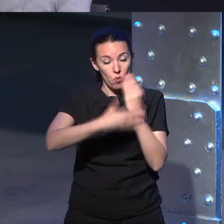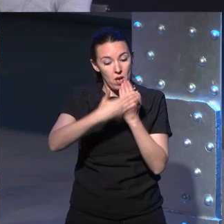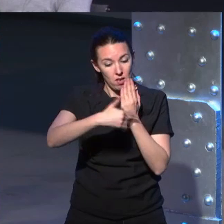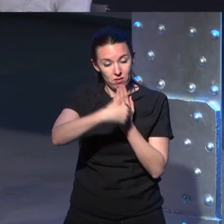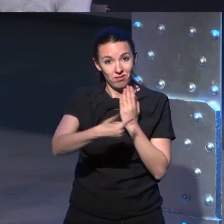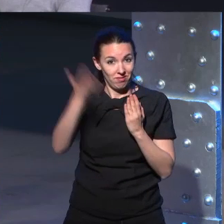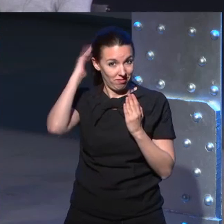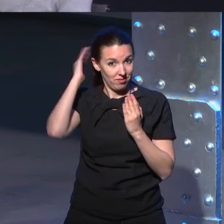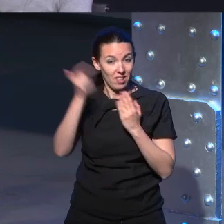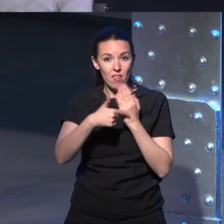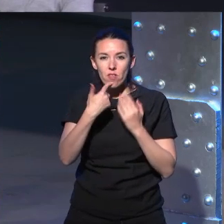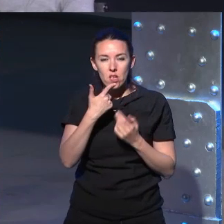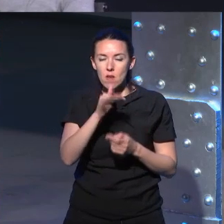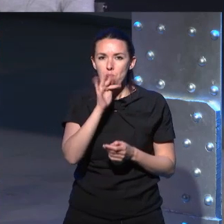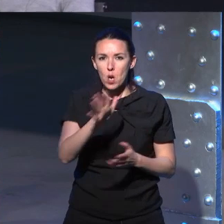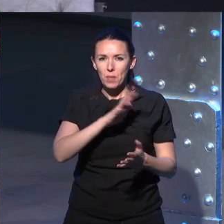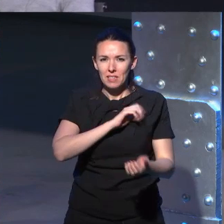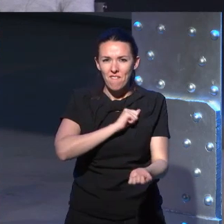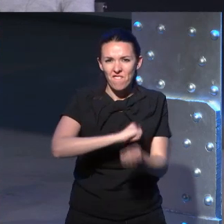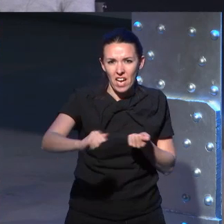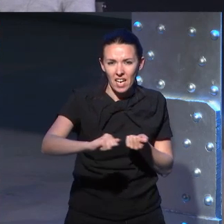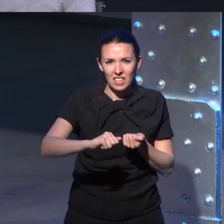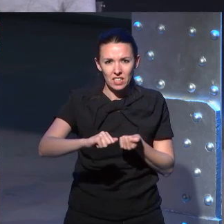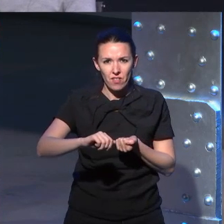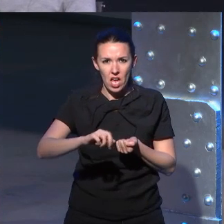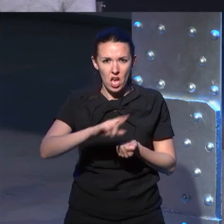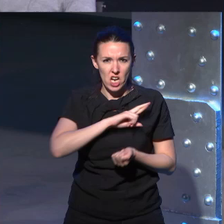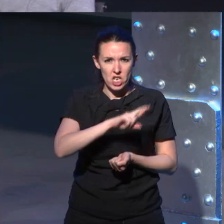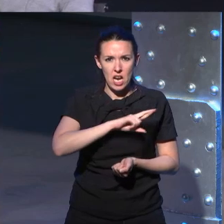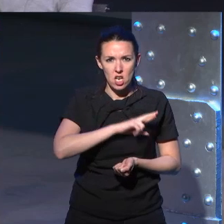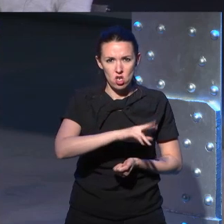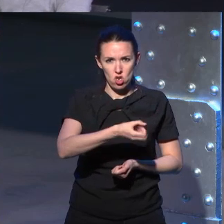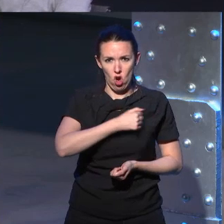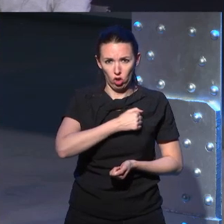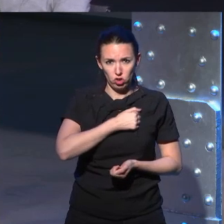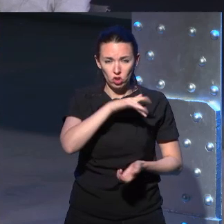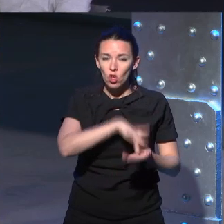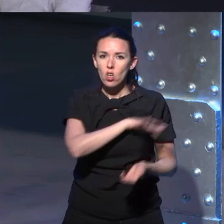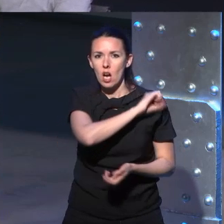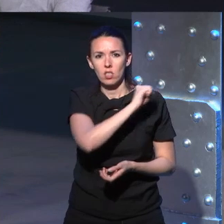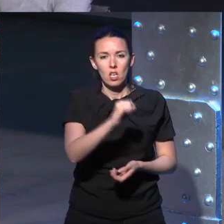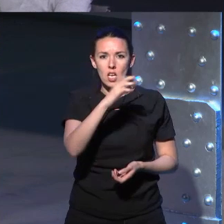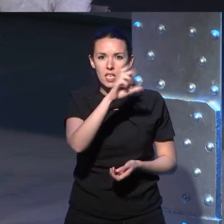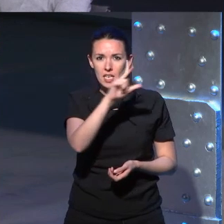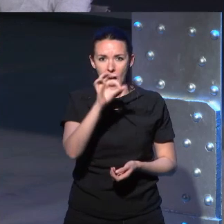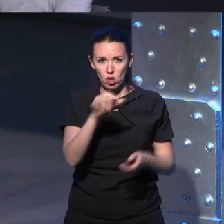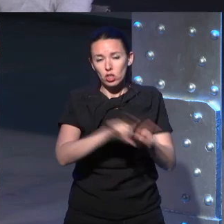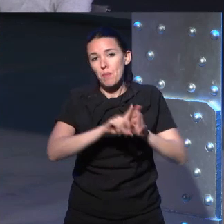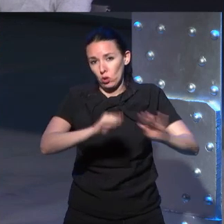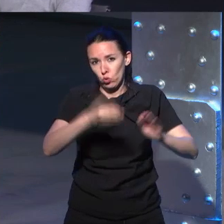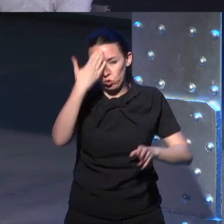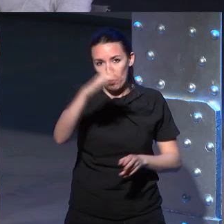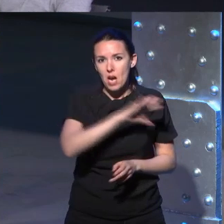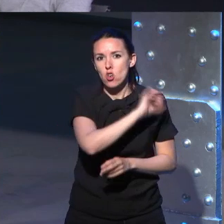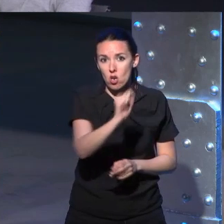Juan Guillermo promete vengarse de los fanáticos religiosos que provocaron el asesinato de Carlos, su hermano mayor,